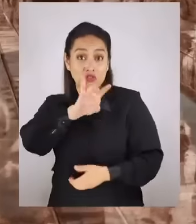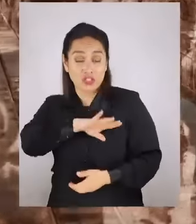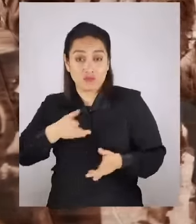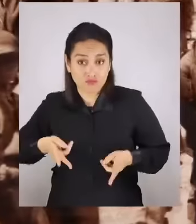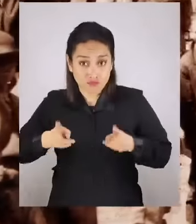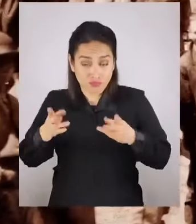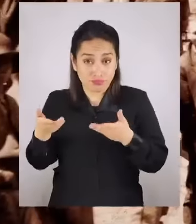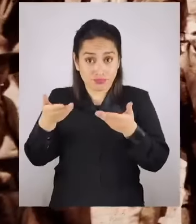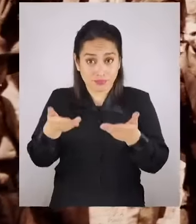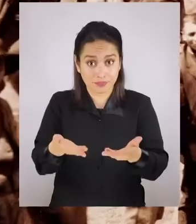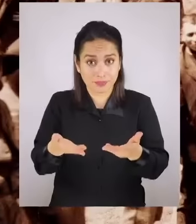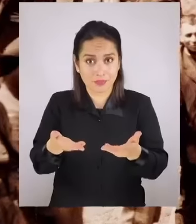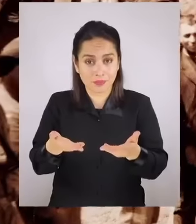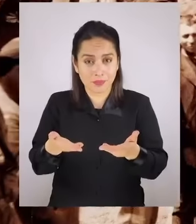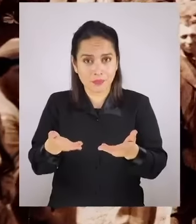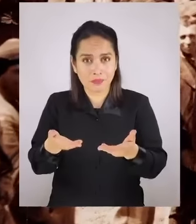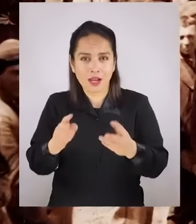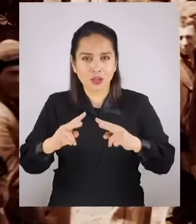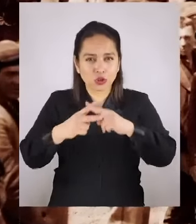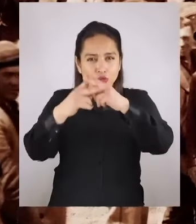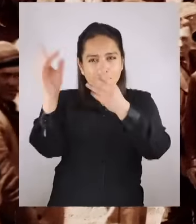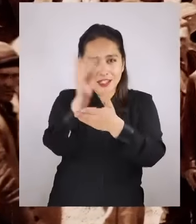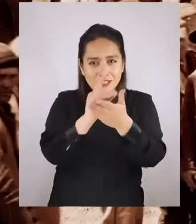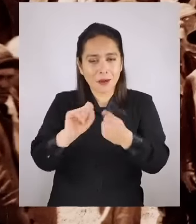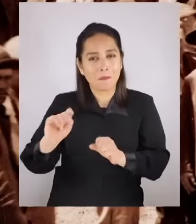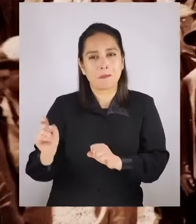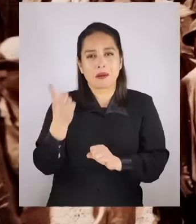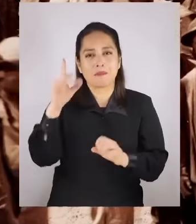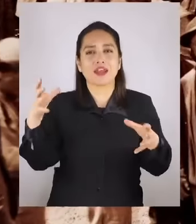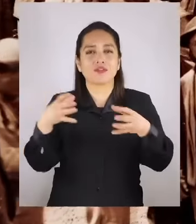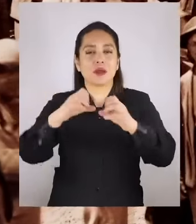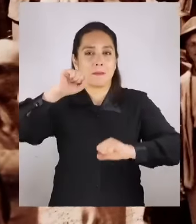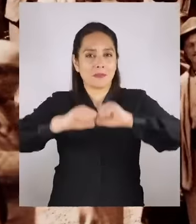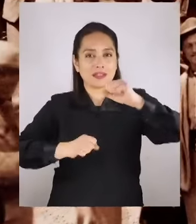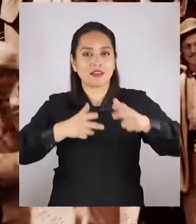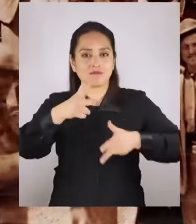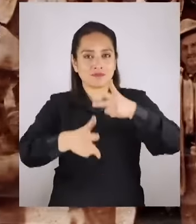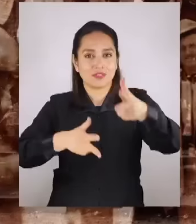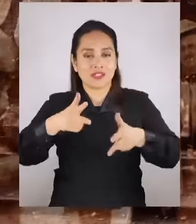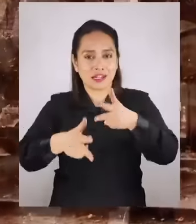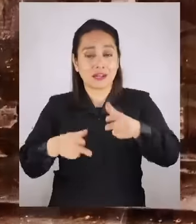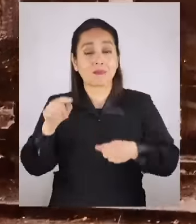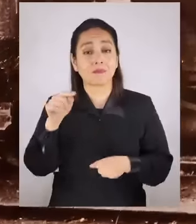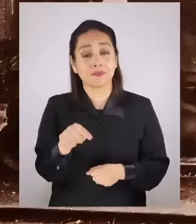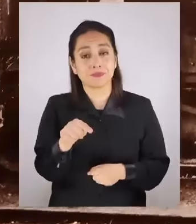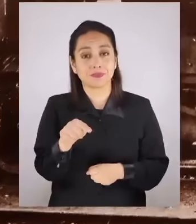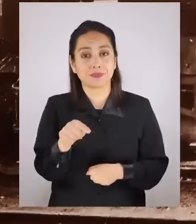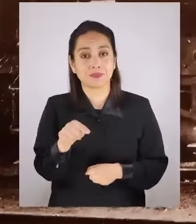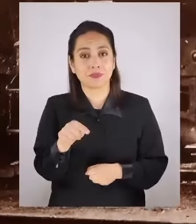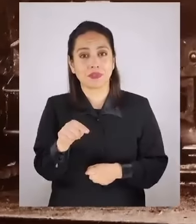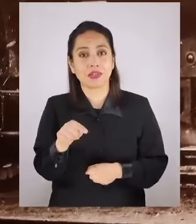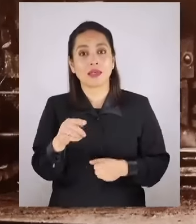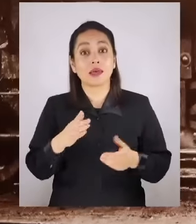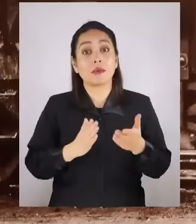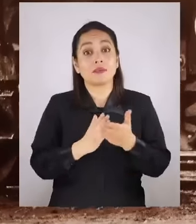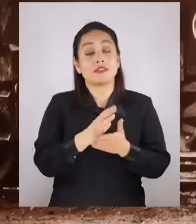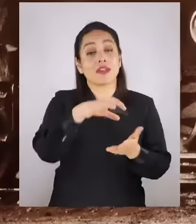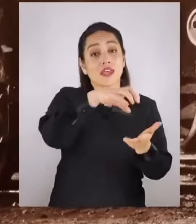poder diseñar y proponer una primera línea de ferrocarril, la línea de ferrocarril entre Copiapó y